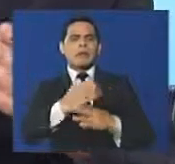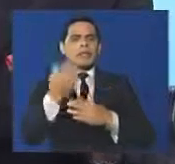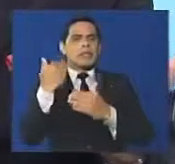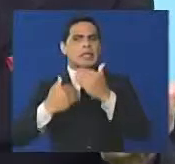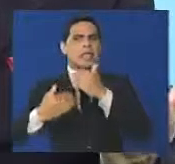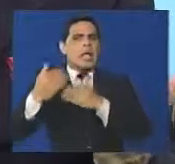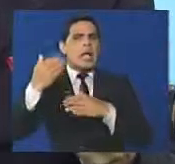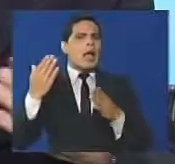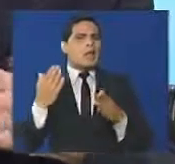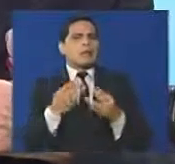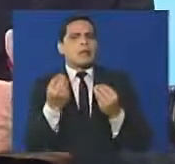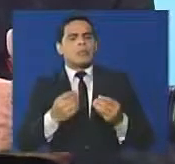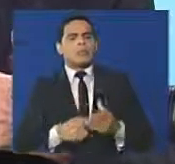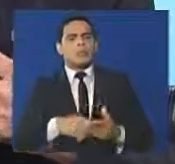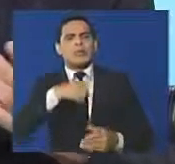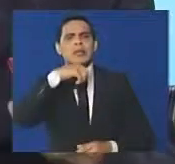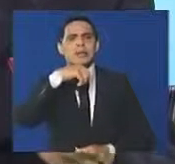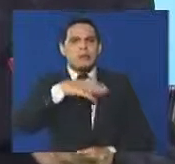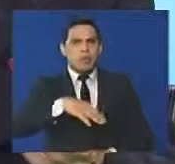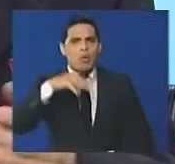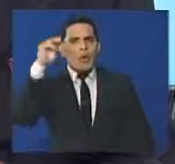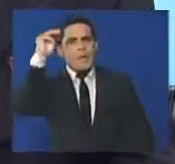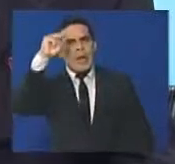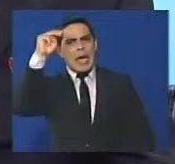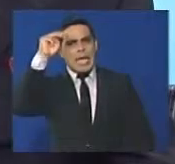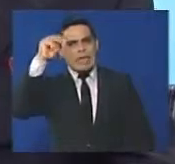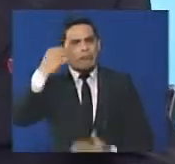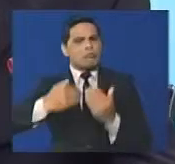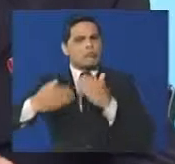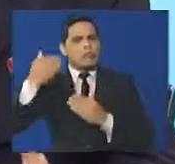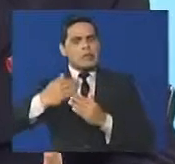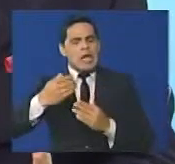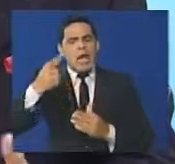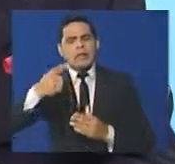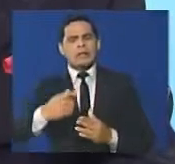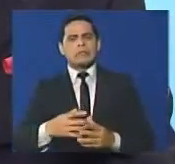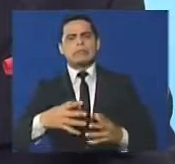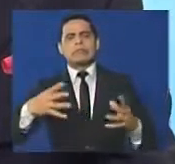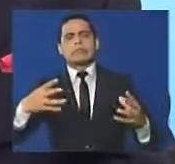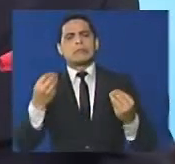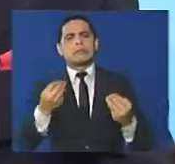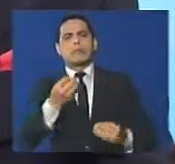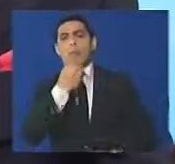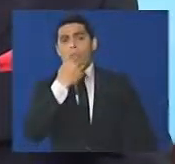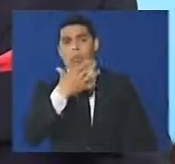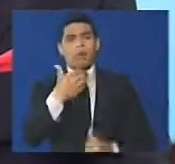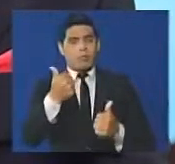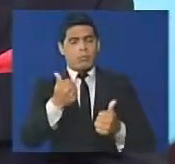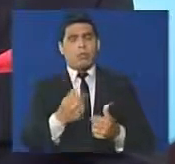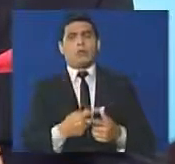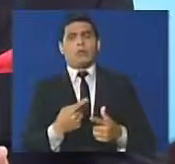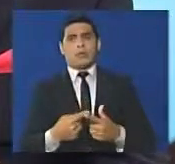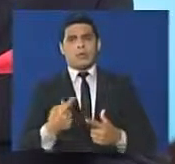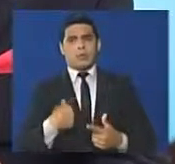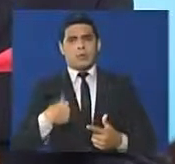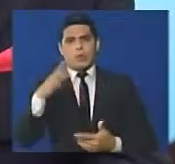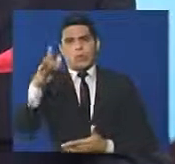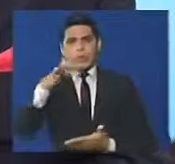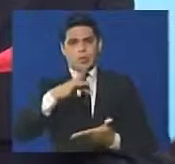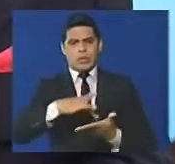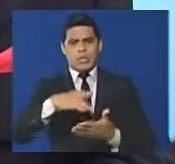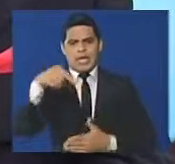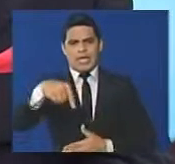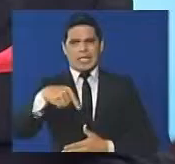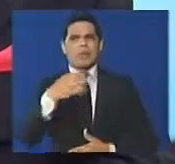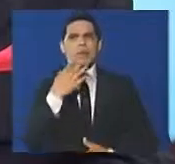la crema de la música, los grandes maestros, los grandes compositores. Cuando uno llega aquí, que para